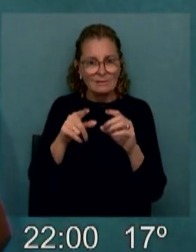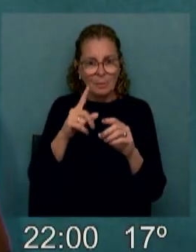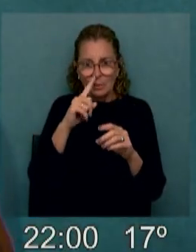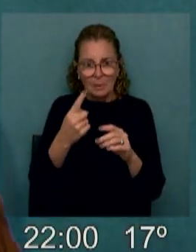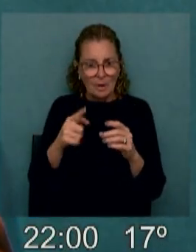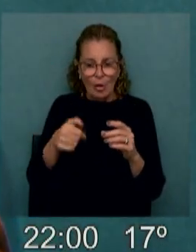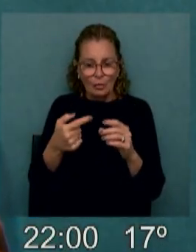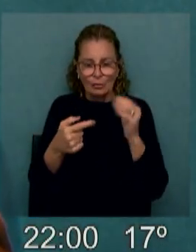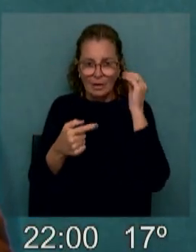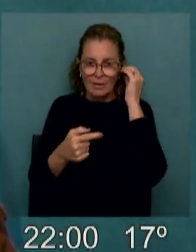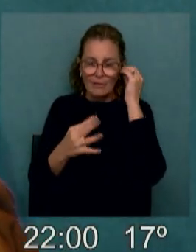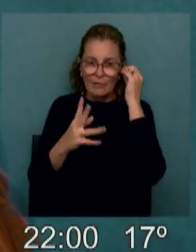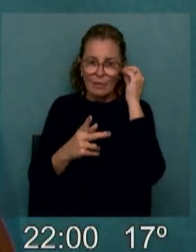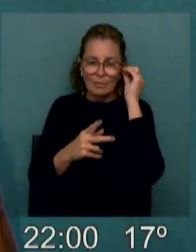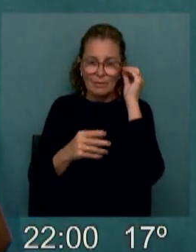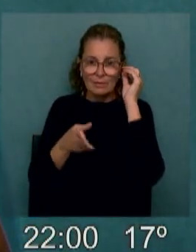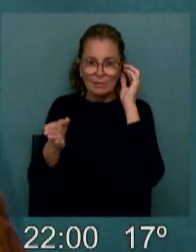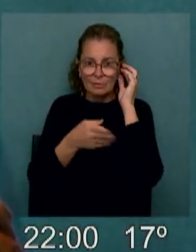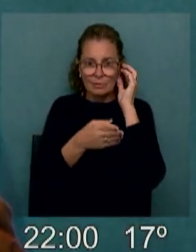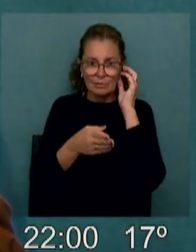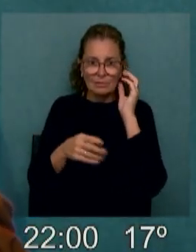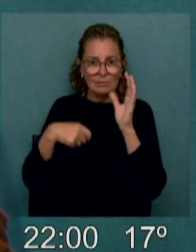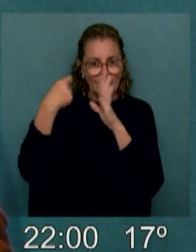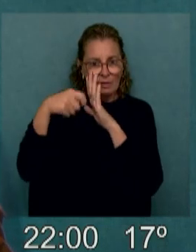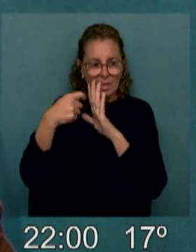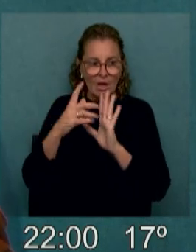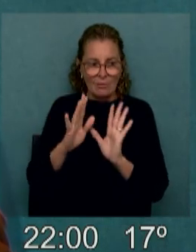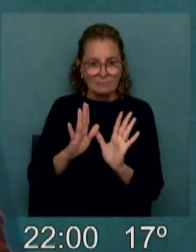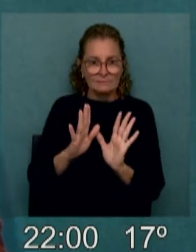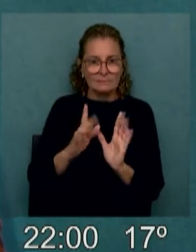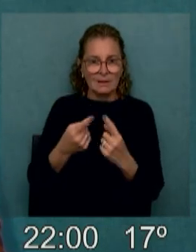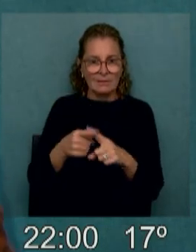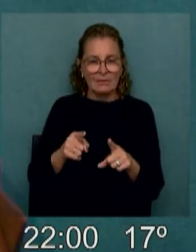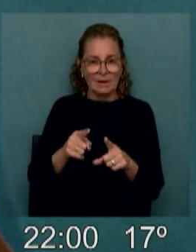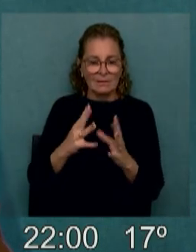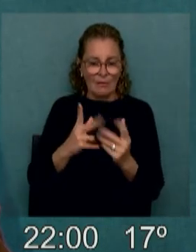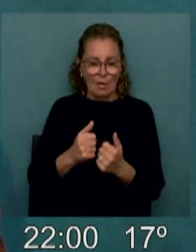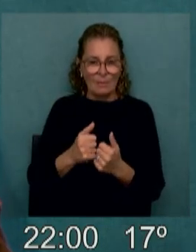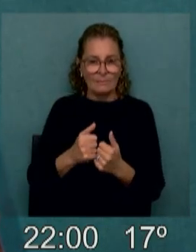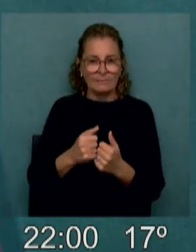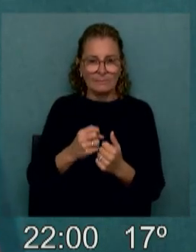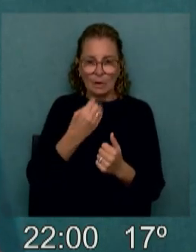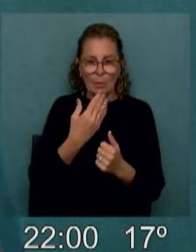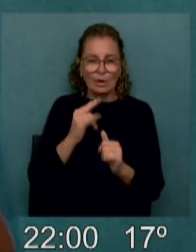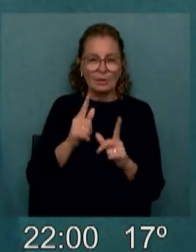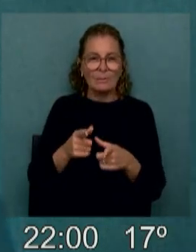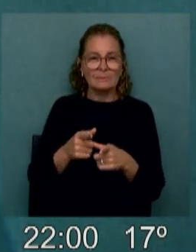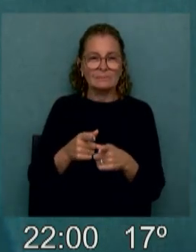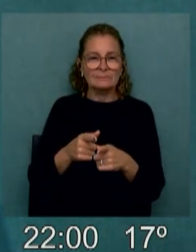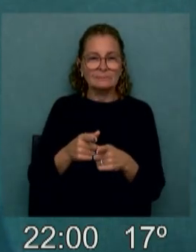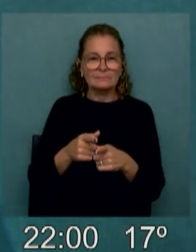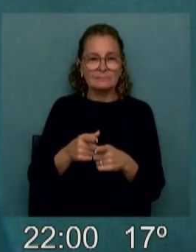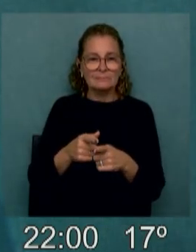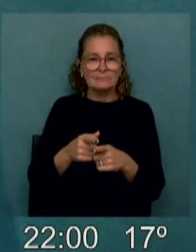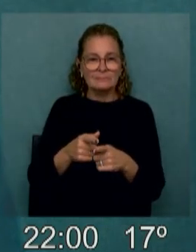Hay otra cuestión de dónde van yendo las cosas que también está bueno que pasen esas cosas. Generan todo cosas...